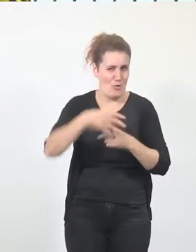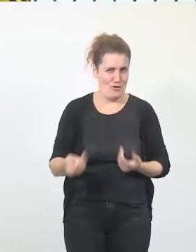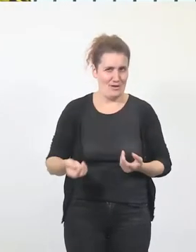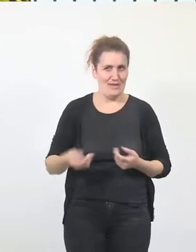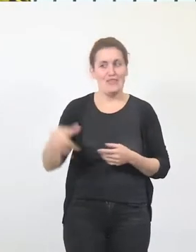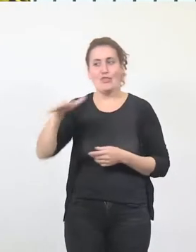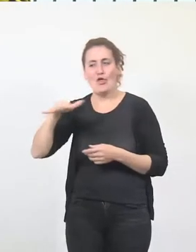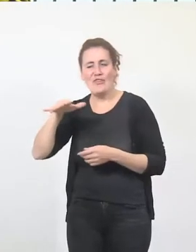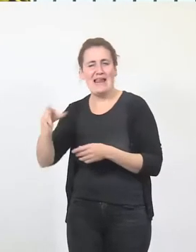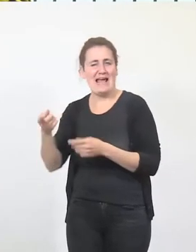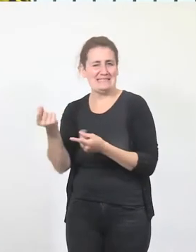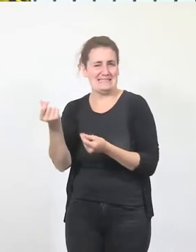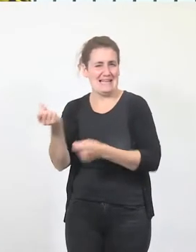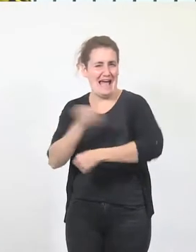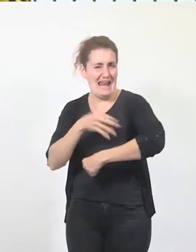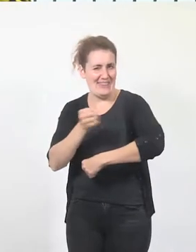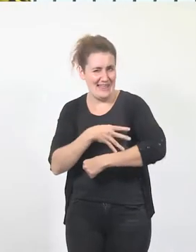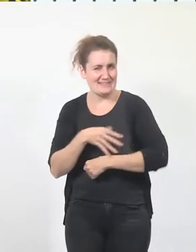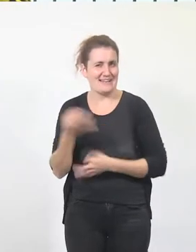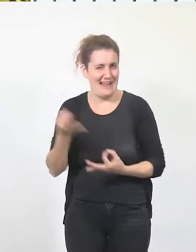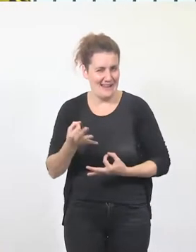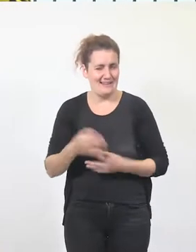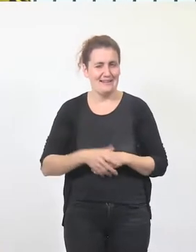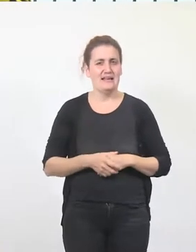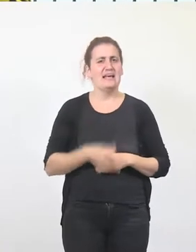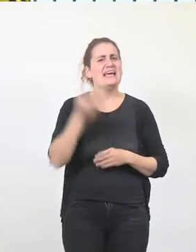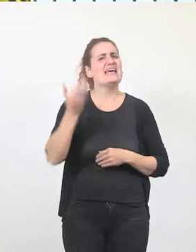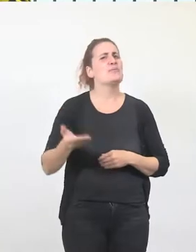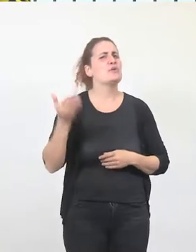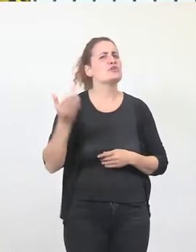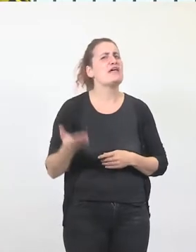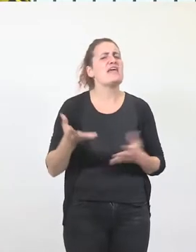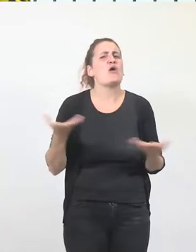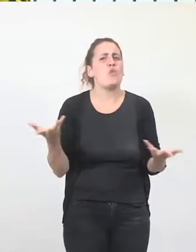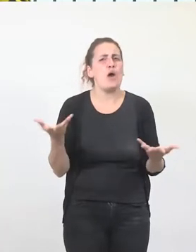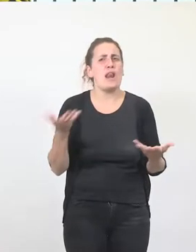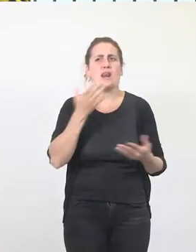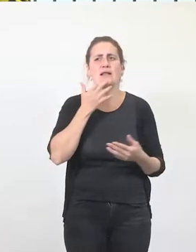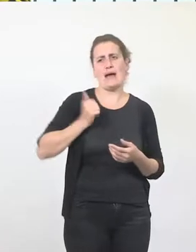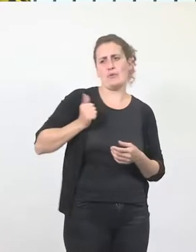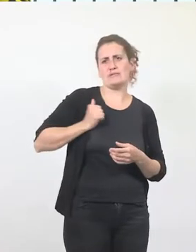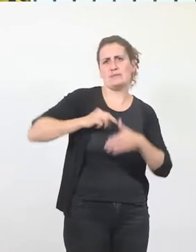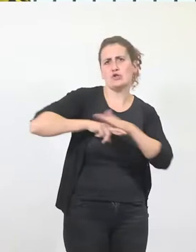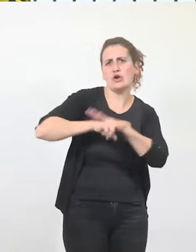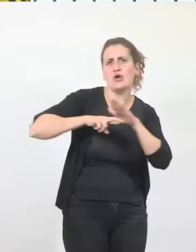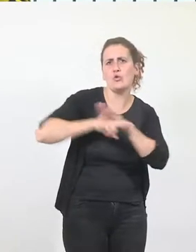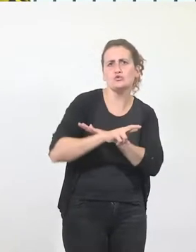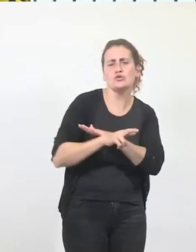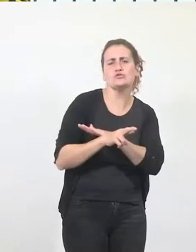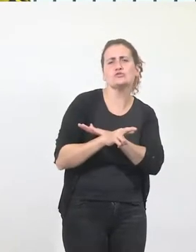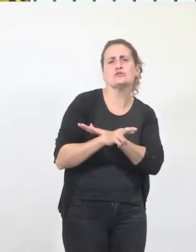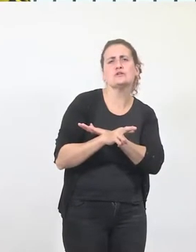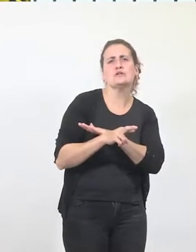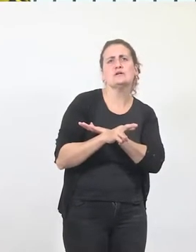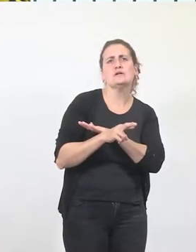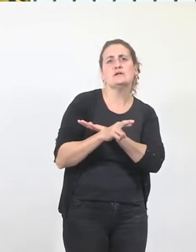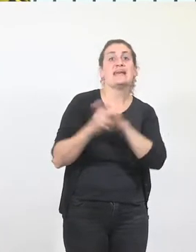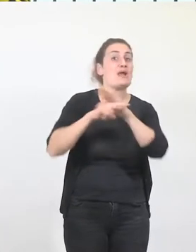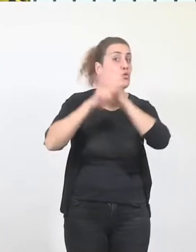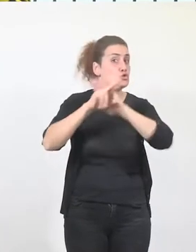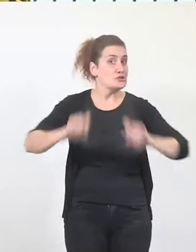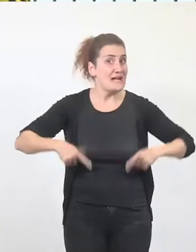lleva las ganancias de ello, ¿no? ¿Qué importancia tiene la cuestión del aprovechamiento de los recursos